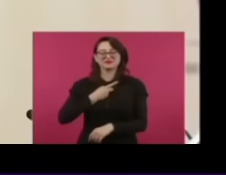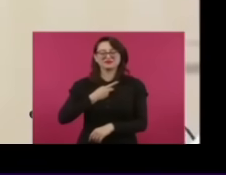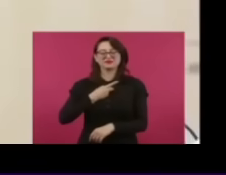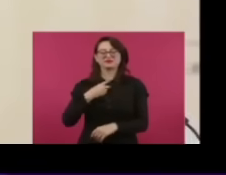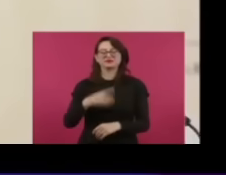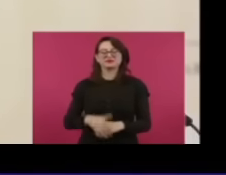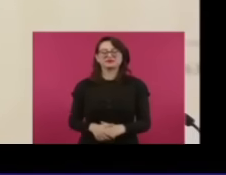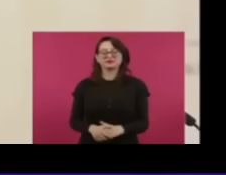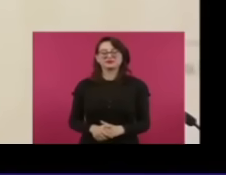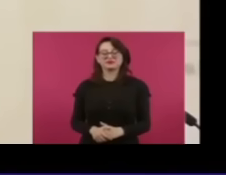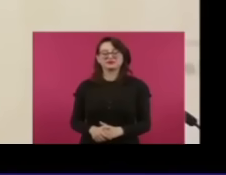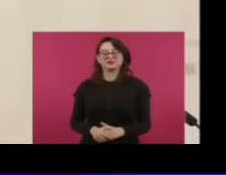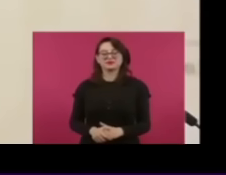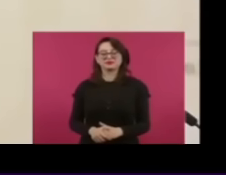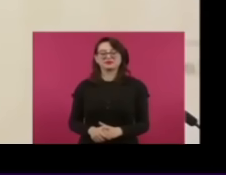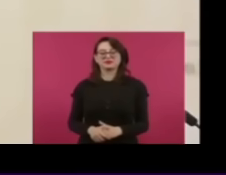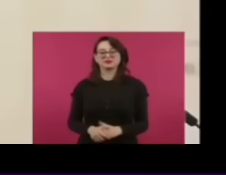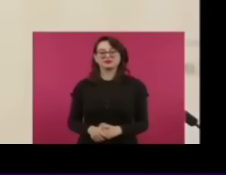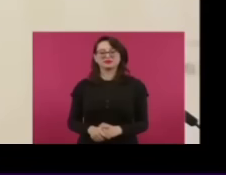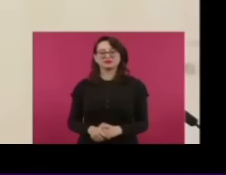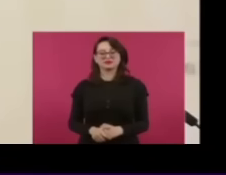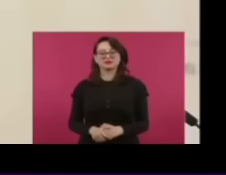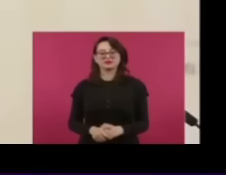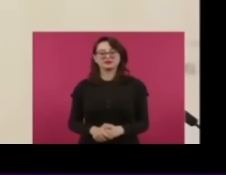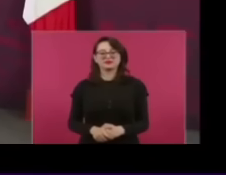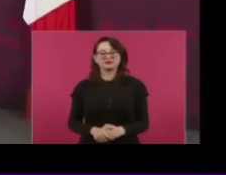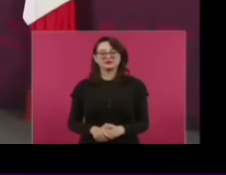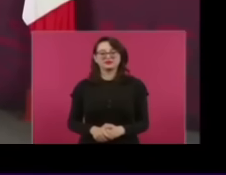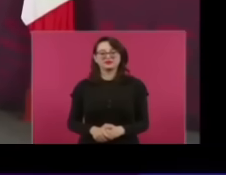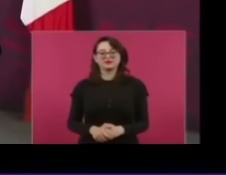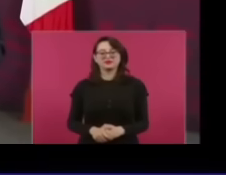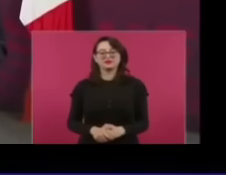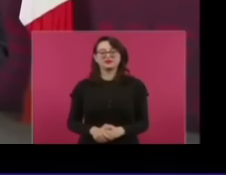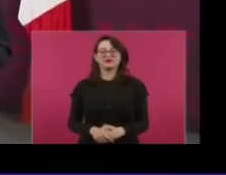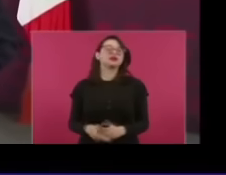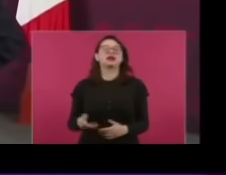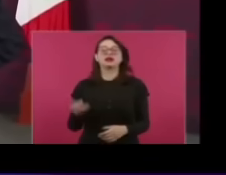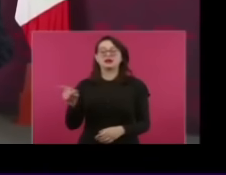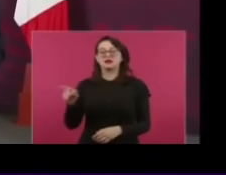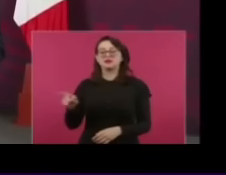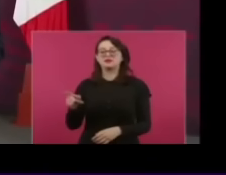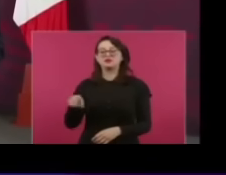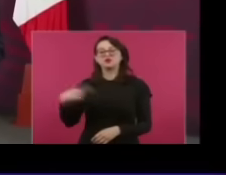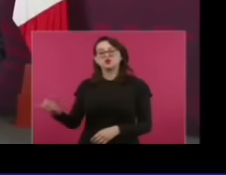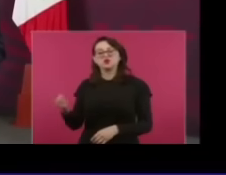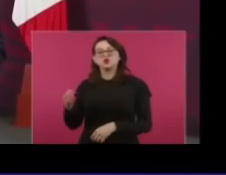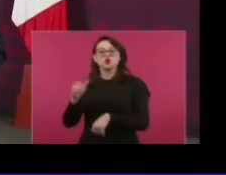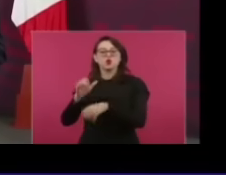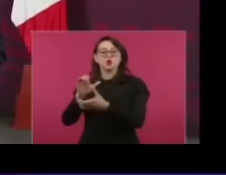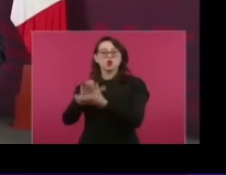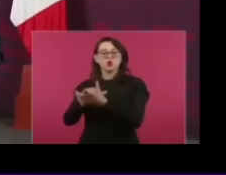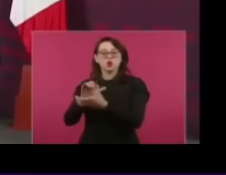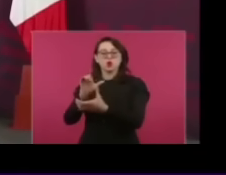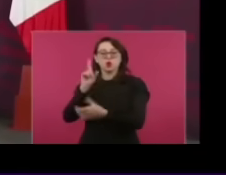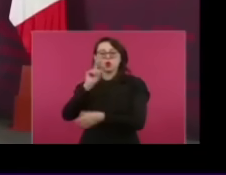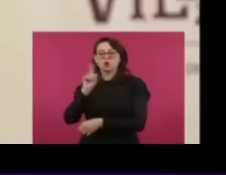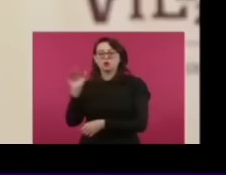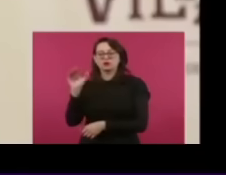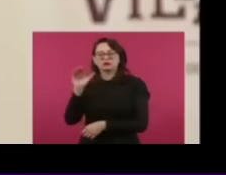buena carroñera, la señora Xóchitl Gálvez no podía dejar pasar esta situación.